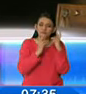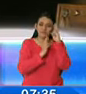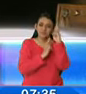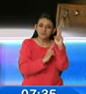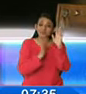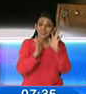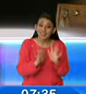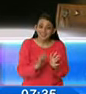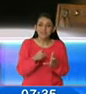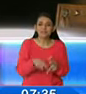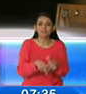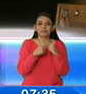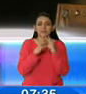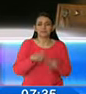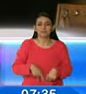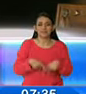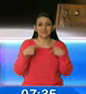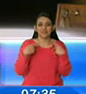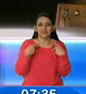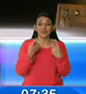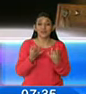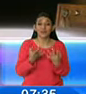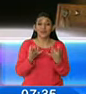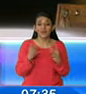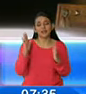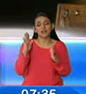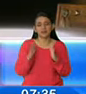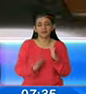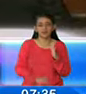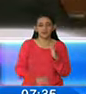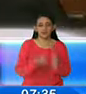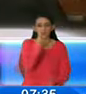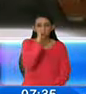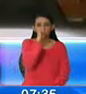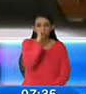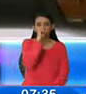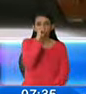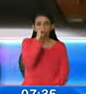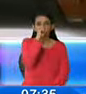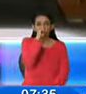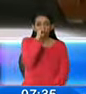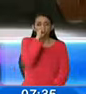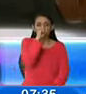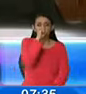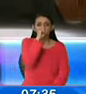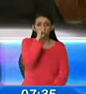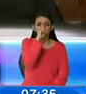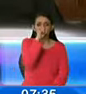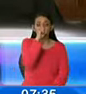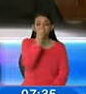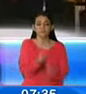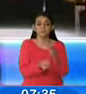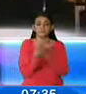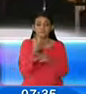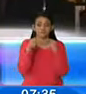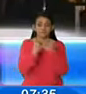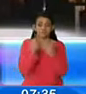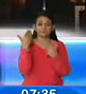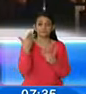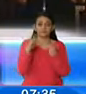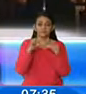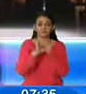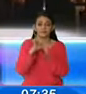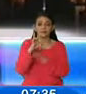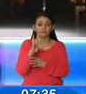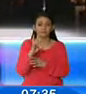respeto, disminuían completamente el dolor. Llegó a la política como fundador del Movimiento País. En medio de